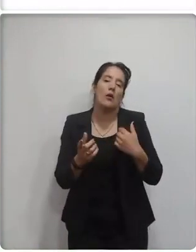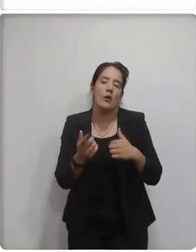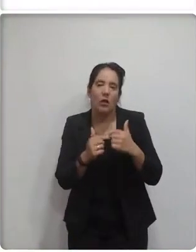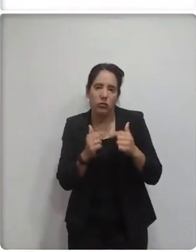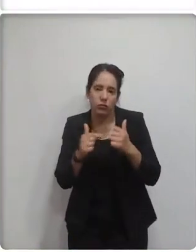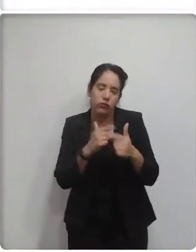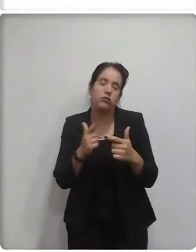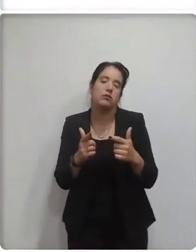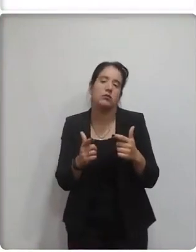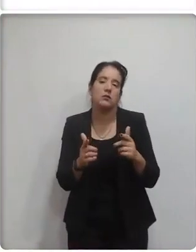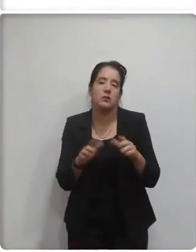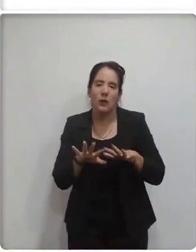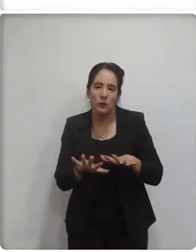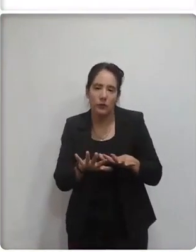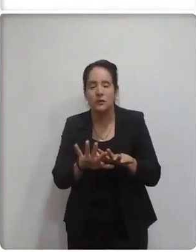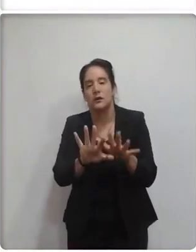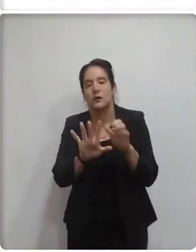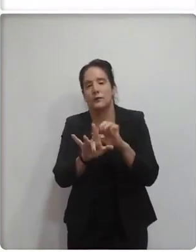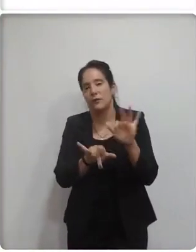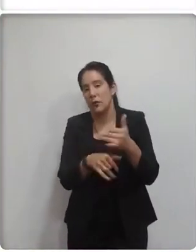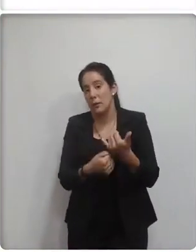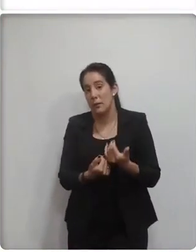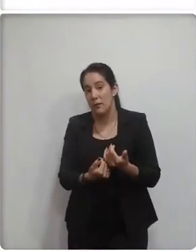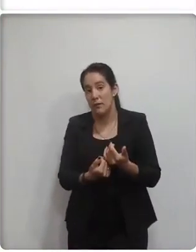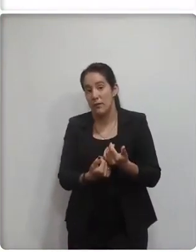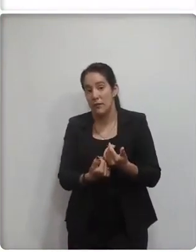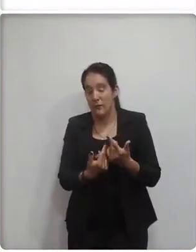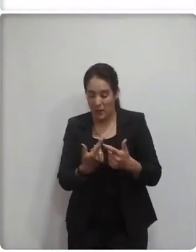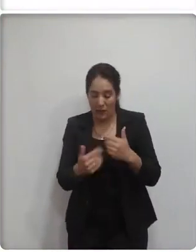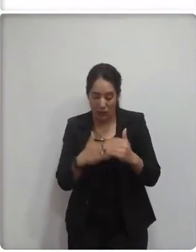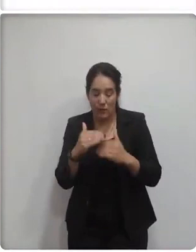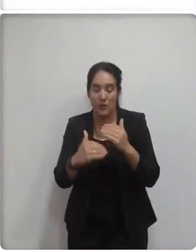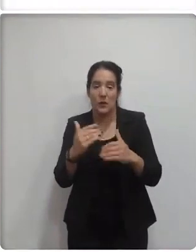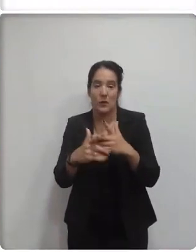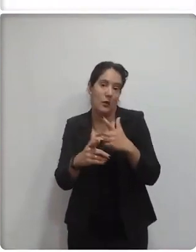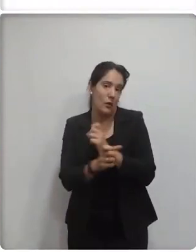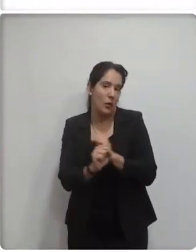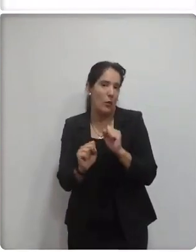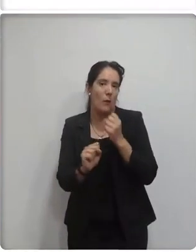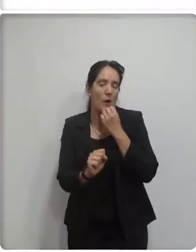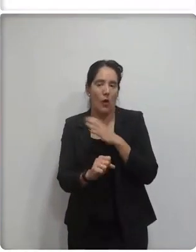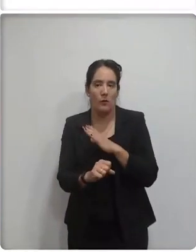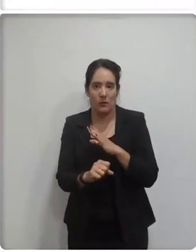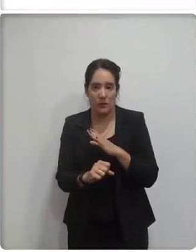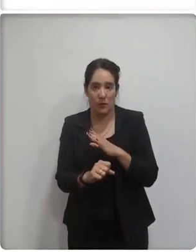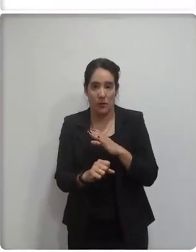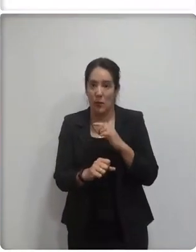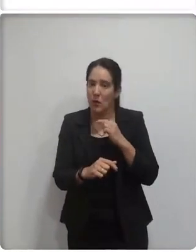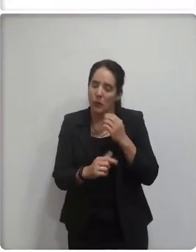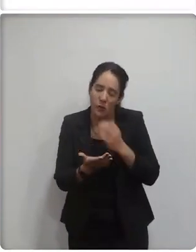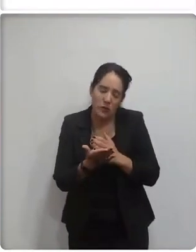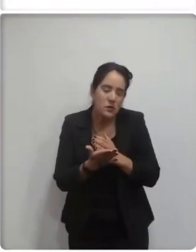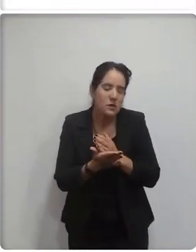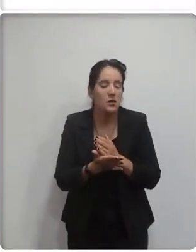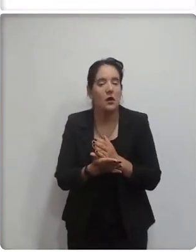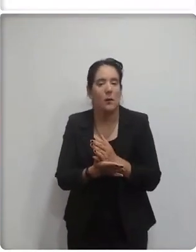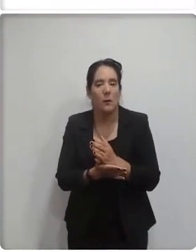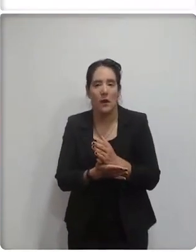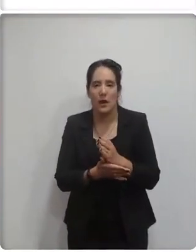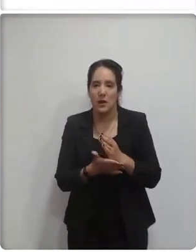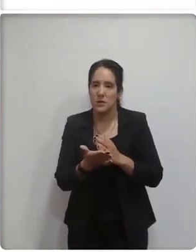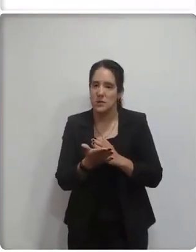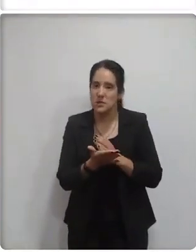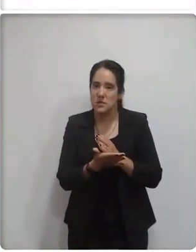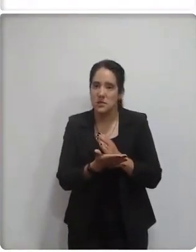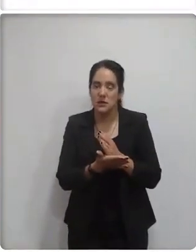un programa, lo que sale, y en función ahí lo que podemos llegar a mejorar. Pero eso es permanente. Siempre, de alguna manera,